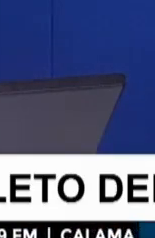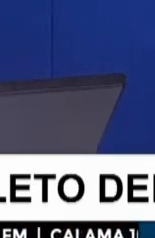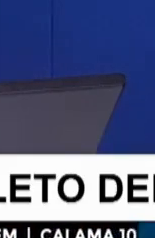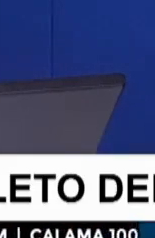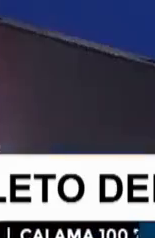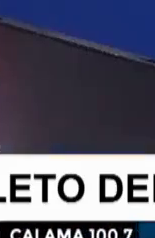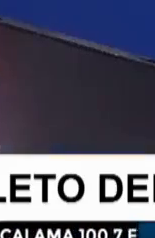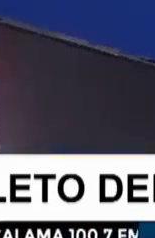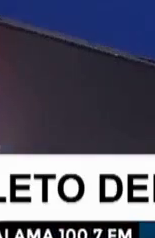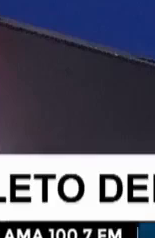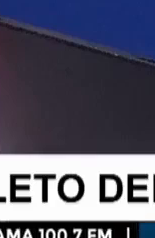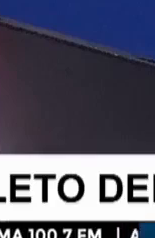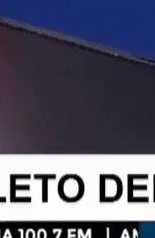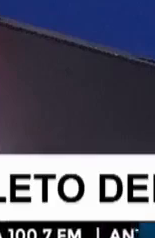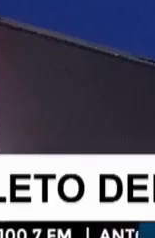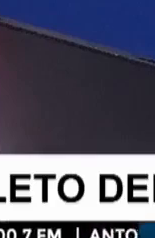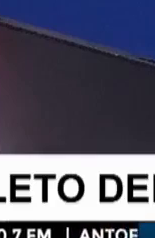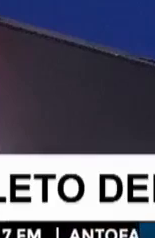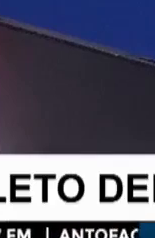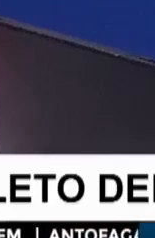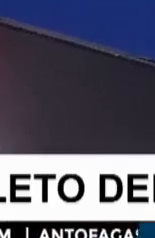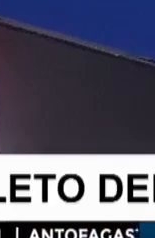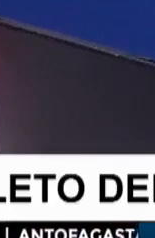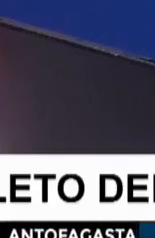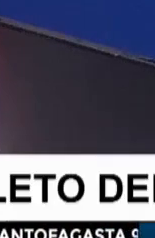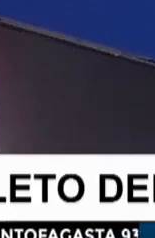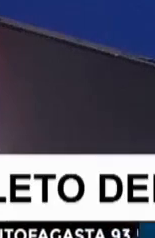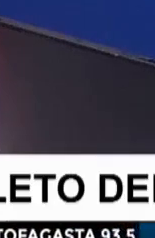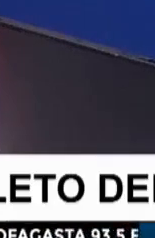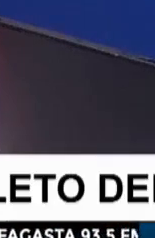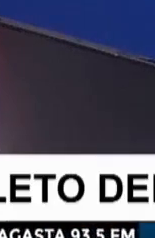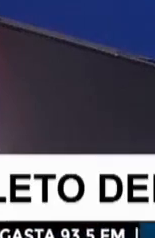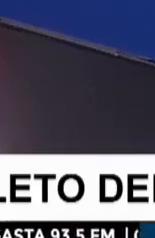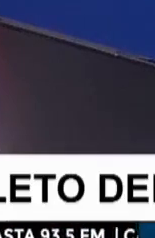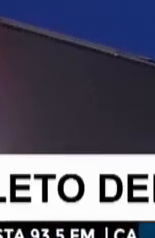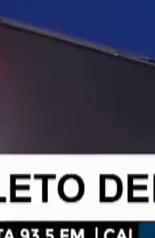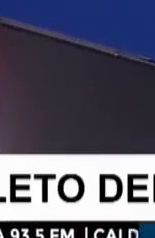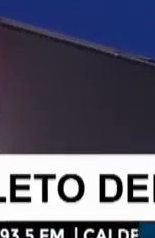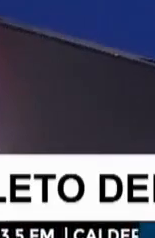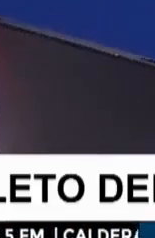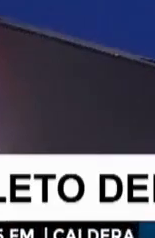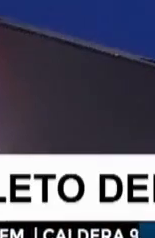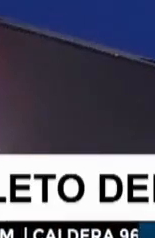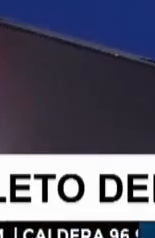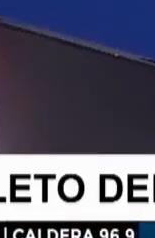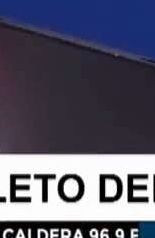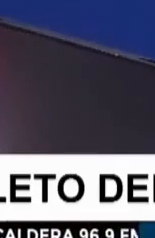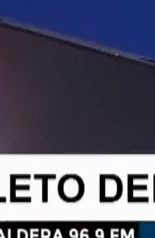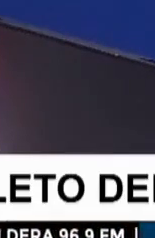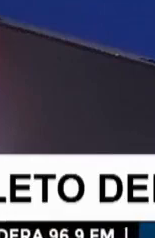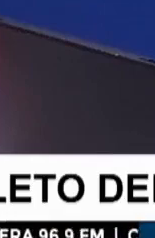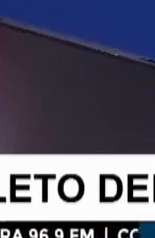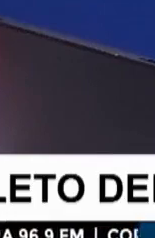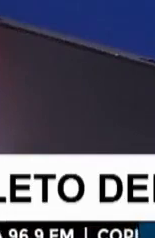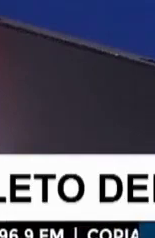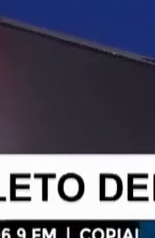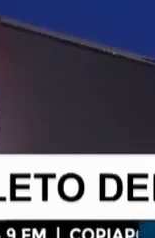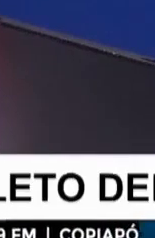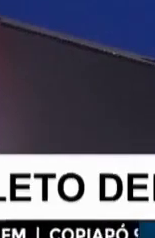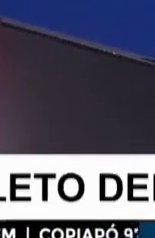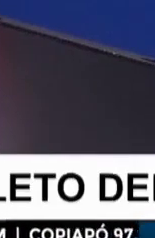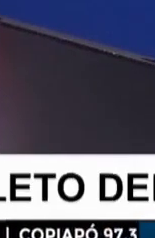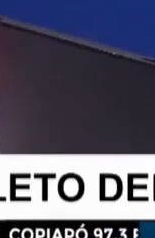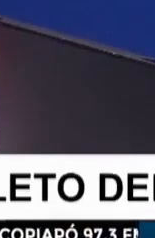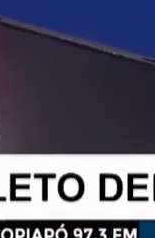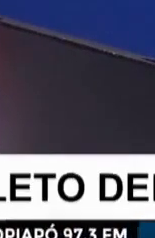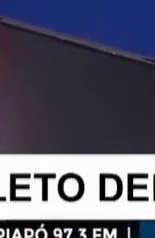parte, el gobernador de la Araucanía, Luciano Rivas, dijo que es momento para que el jefe de Estado reconozca que hay terrorismo en la zona. Estamos en contacto con Radio